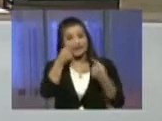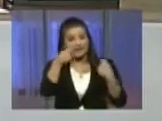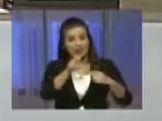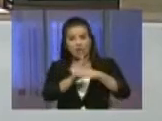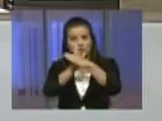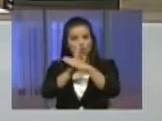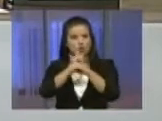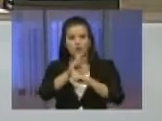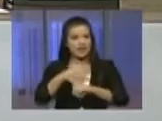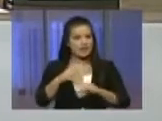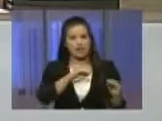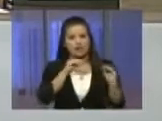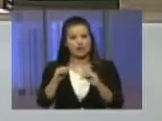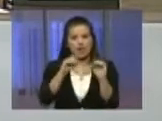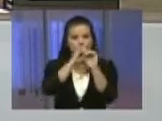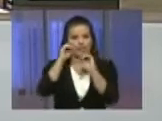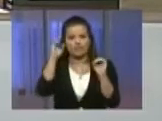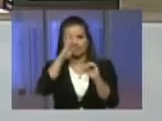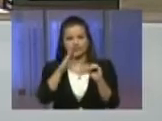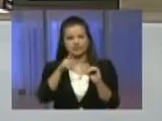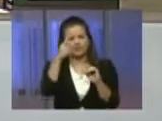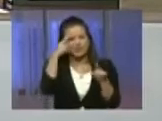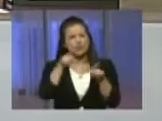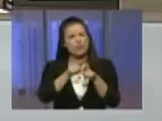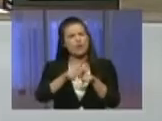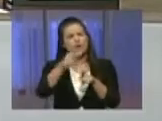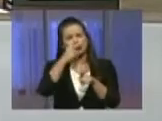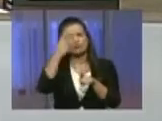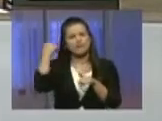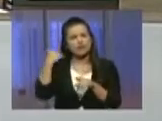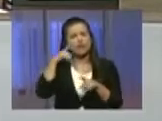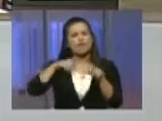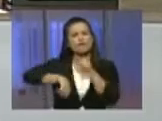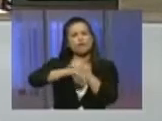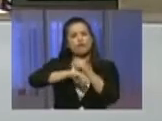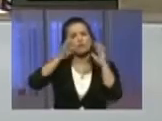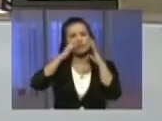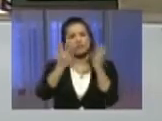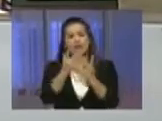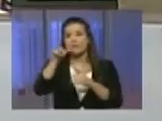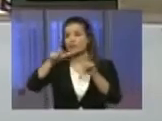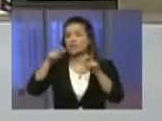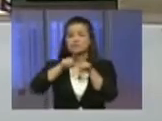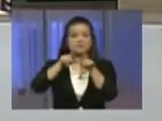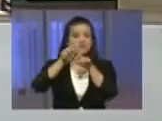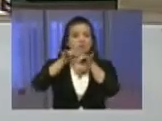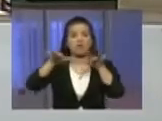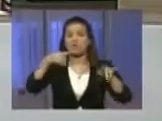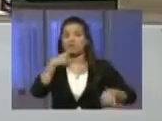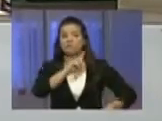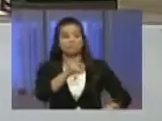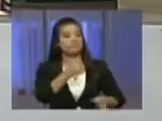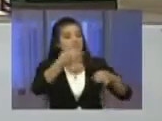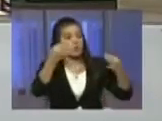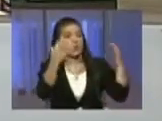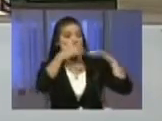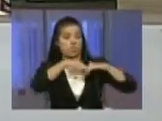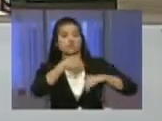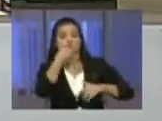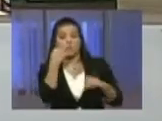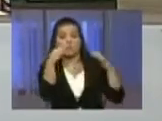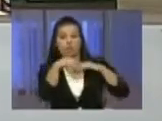ustedes hace dos años con el mundial de fútbol que decían que no iba a haber mundial de fútbol por qué Porque lo estaba